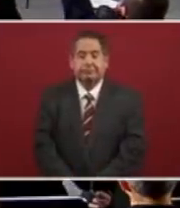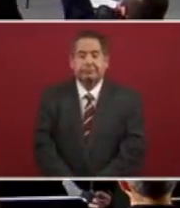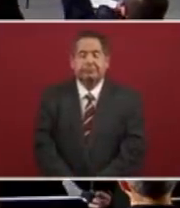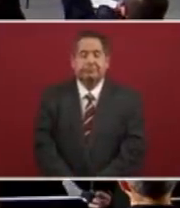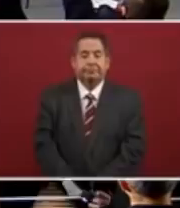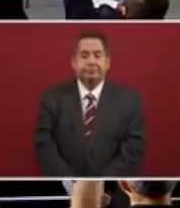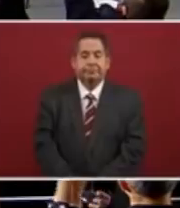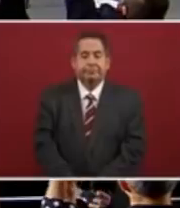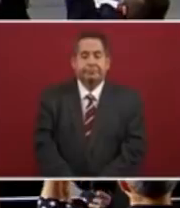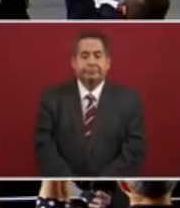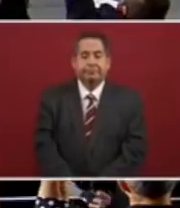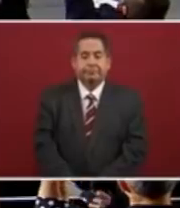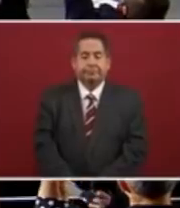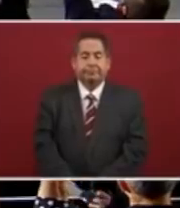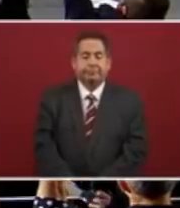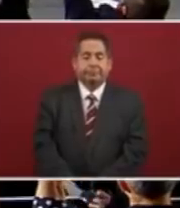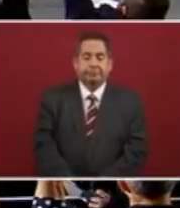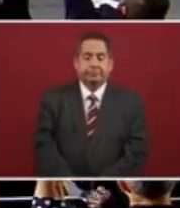aquí